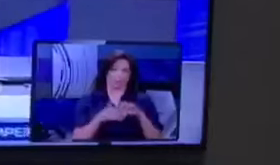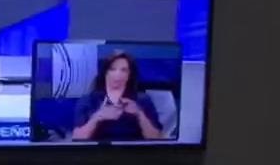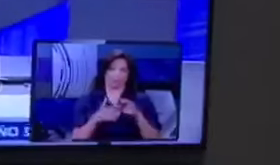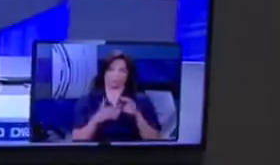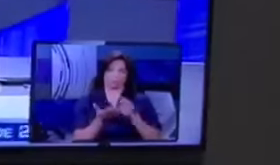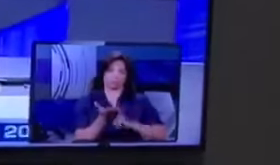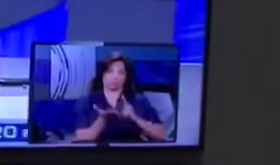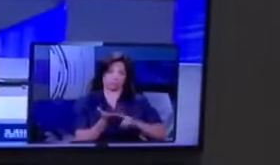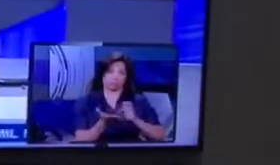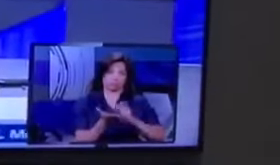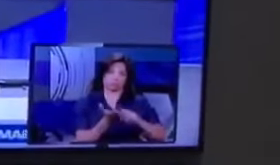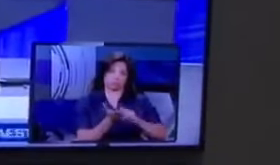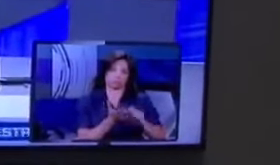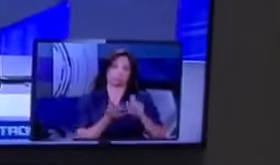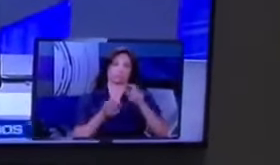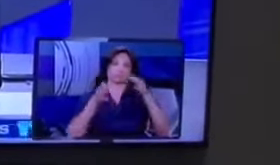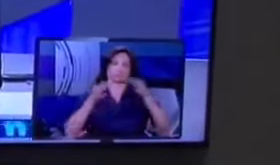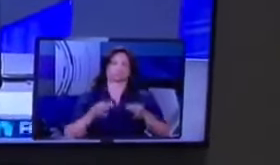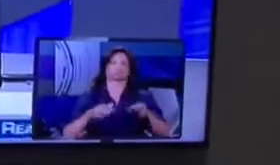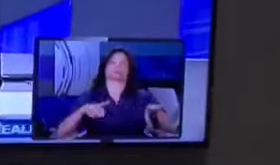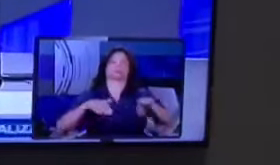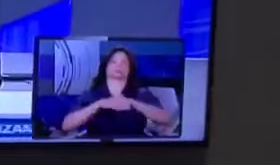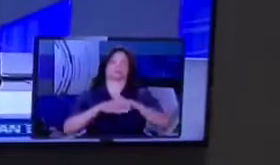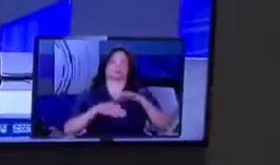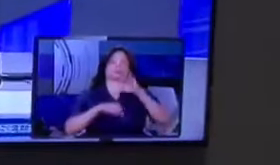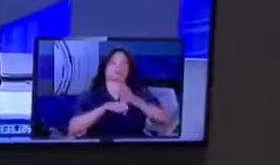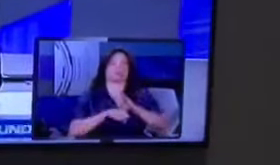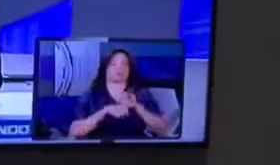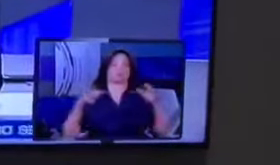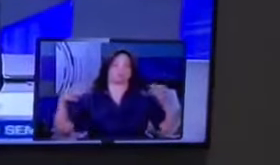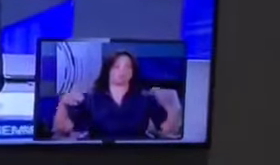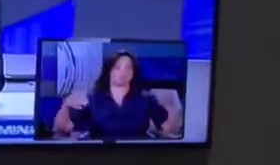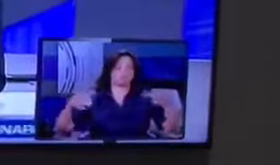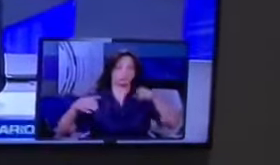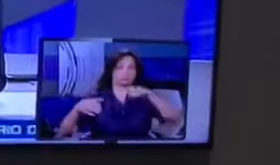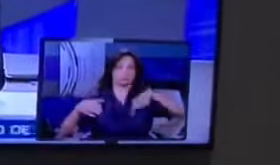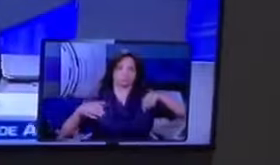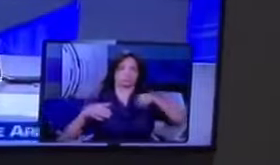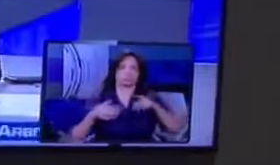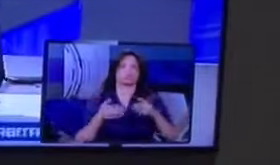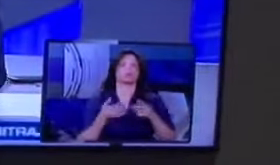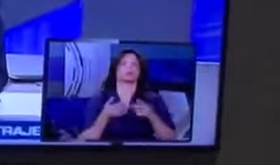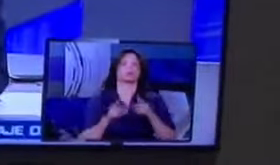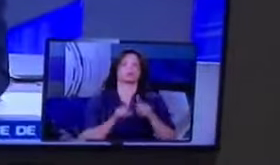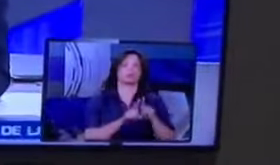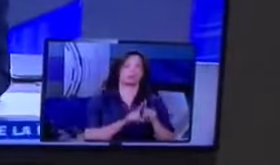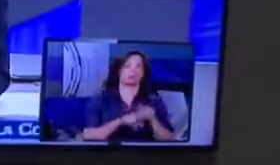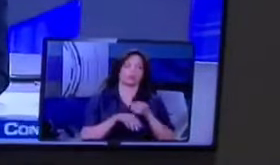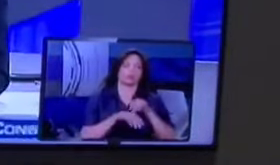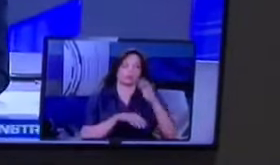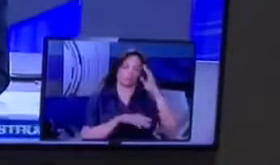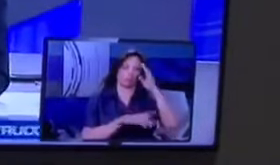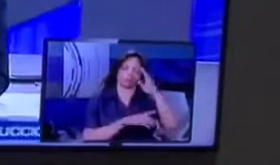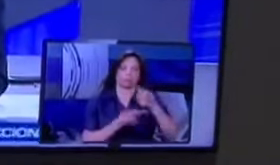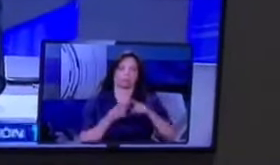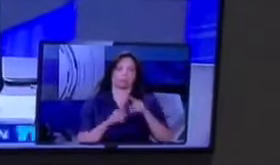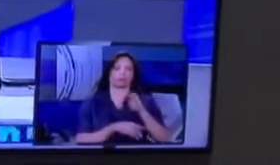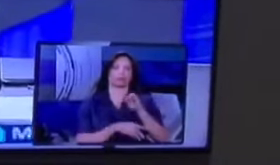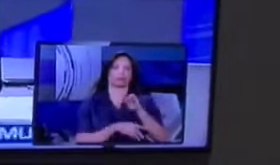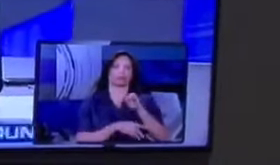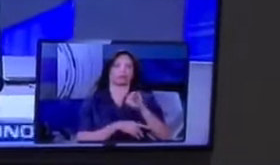por civil han decidido unirse por la iglesia en una boda colectiva en la que también participó, y aprovecho para enviarle un saludo a mi amigo